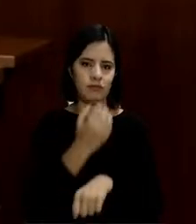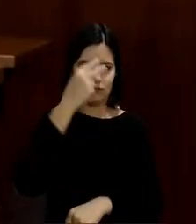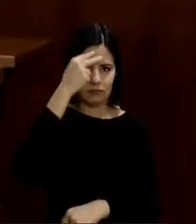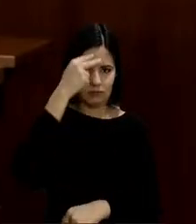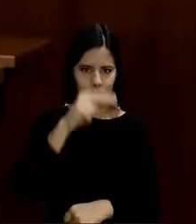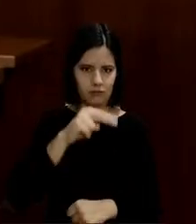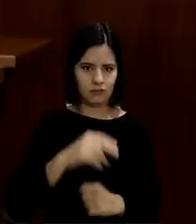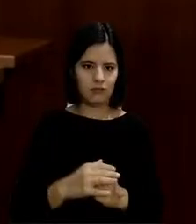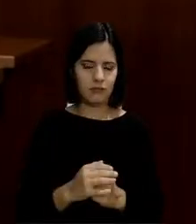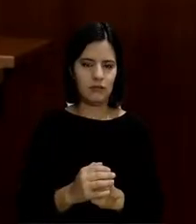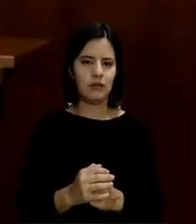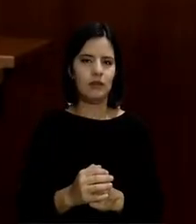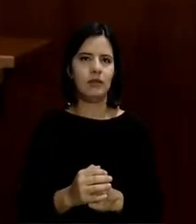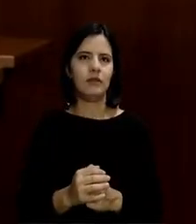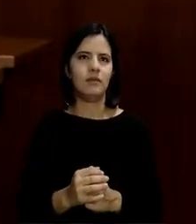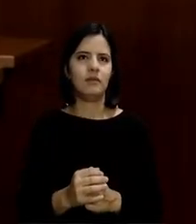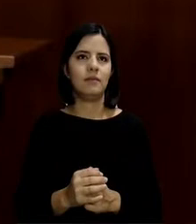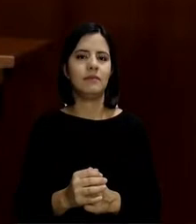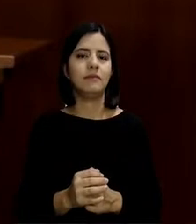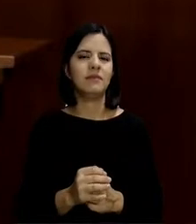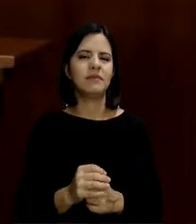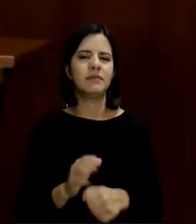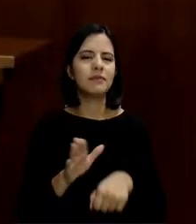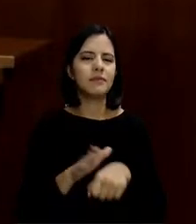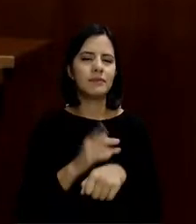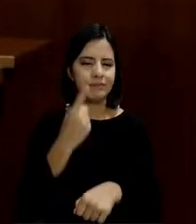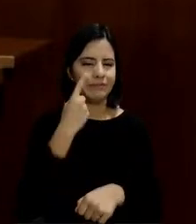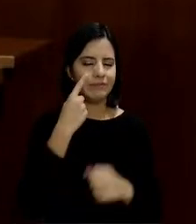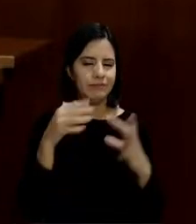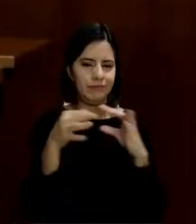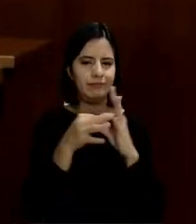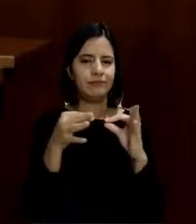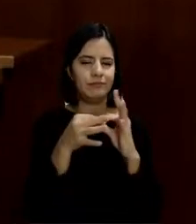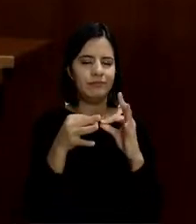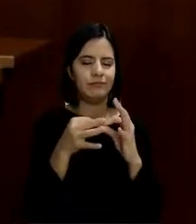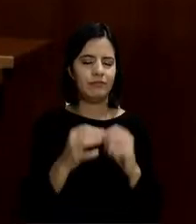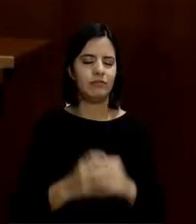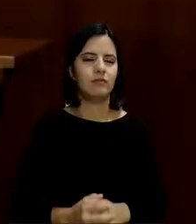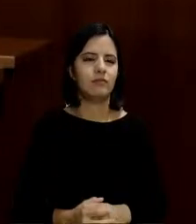México al tenor de la siguiente exposición de motivos.